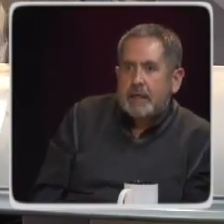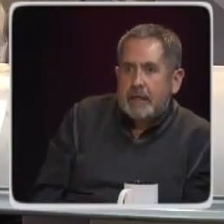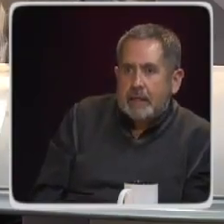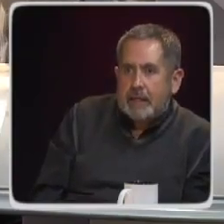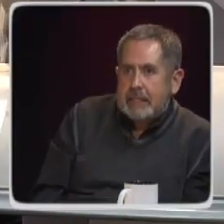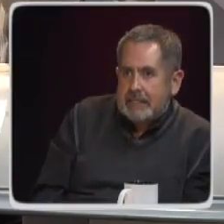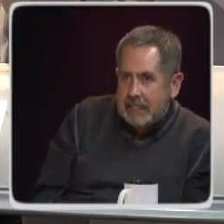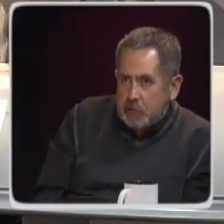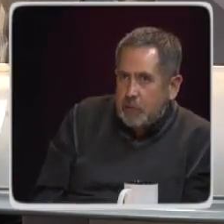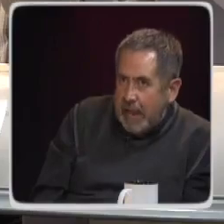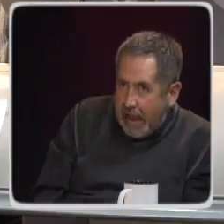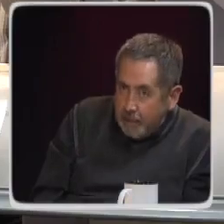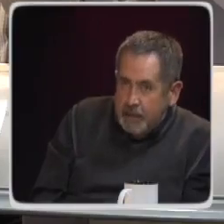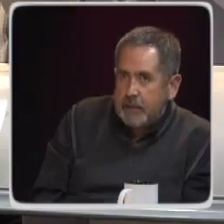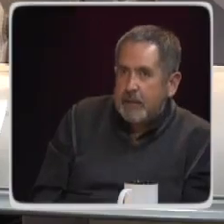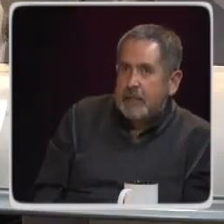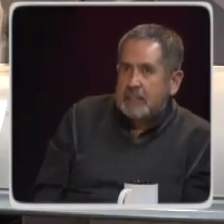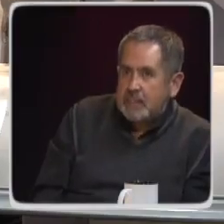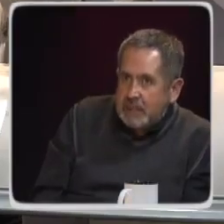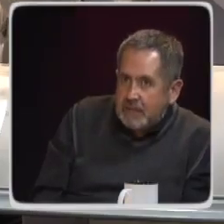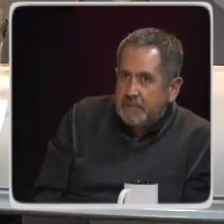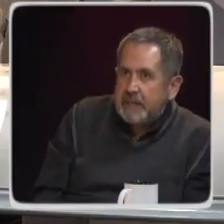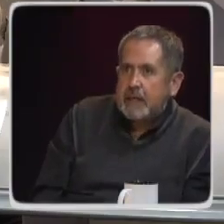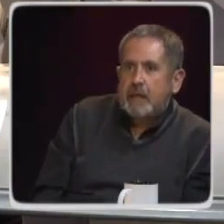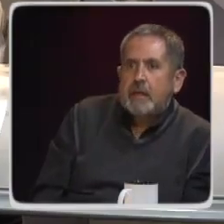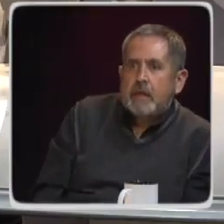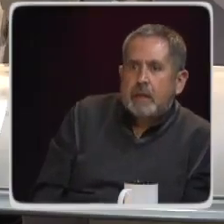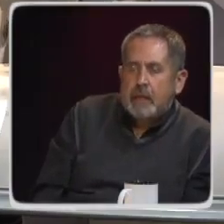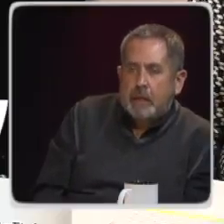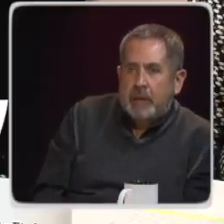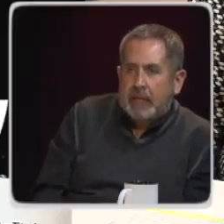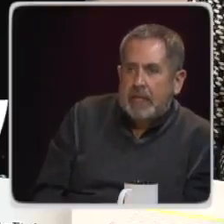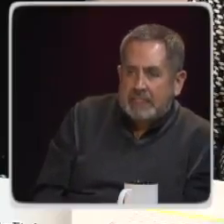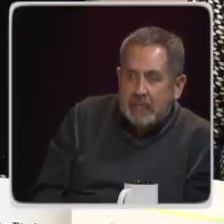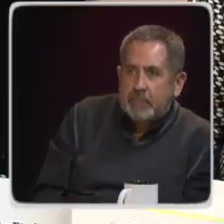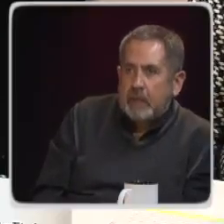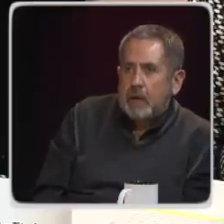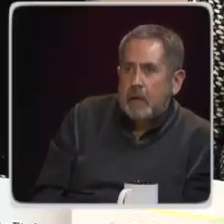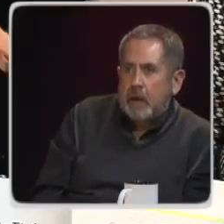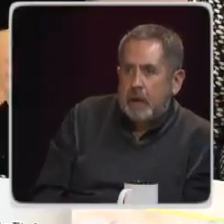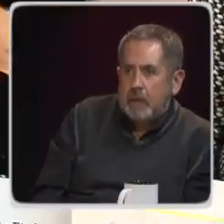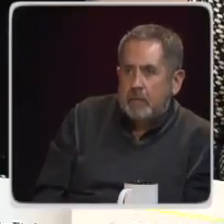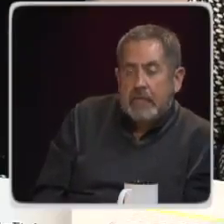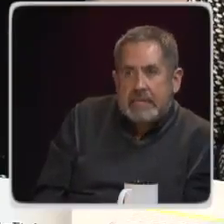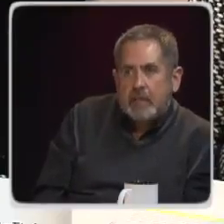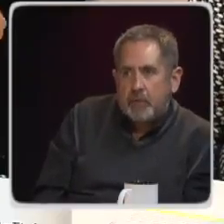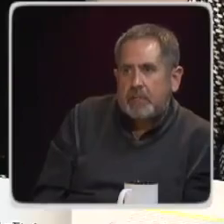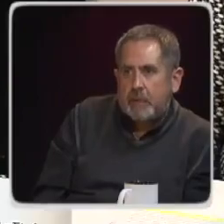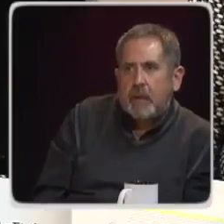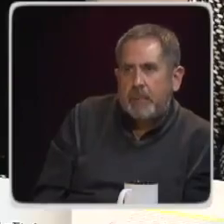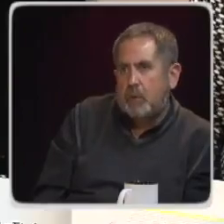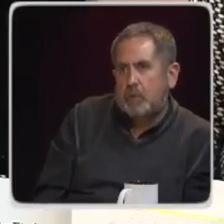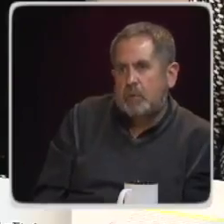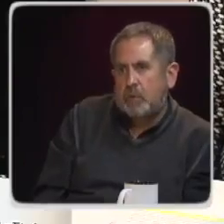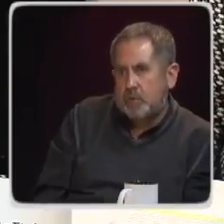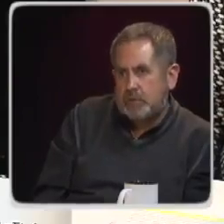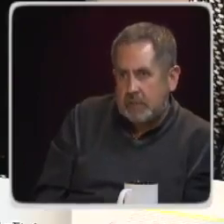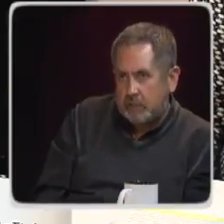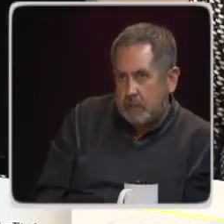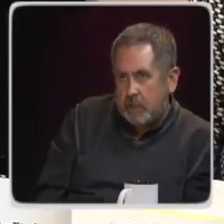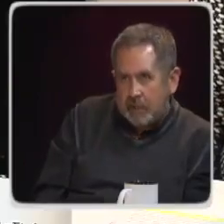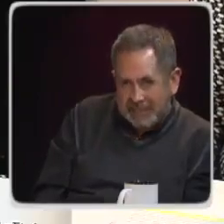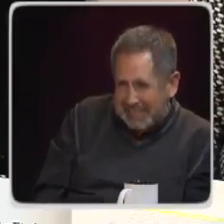Pues que el aprendizaje, el sistema de braille sea fácil, sea facilitado en formatos alternativos, igual